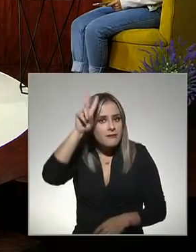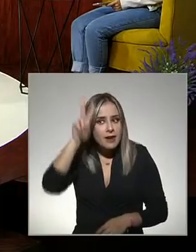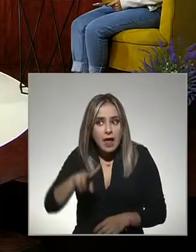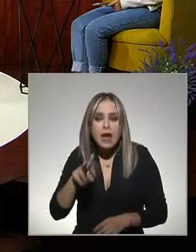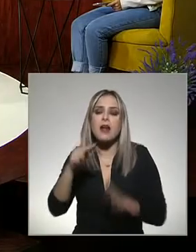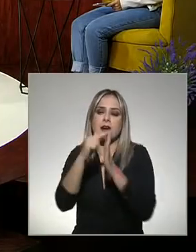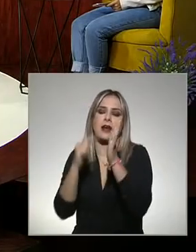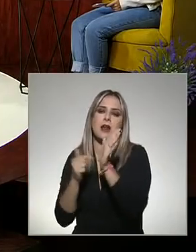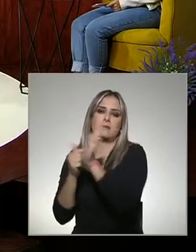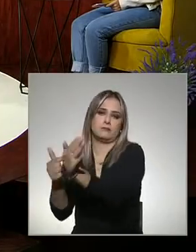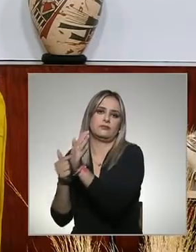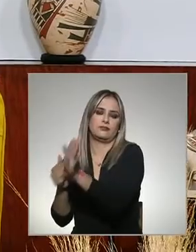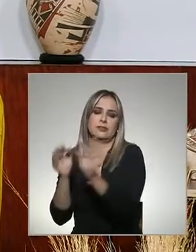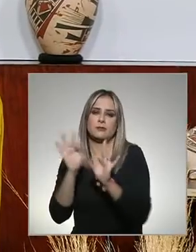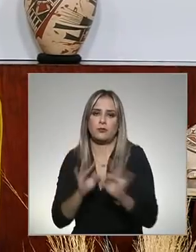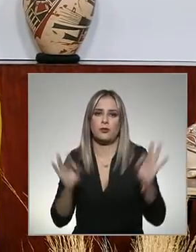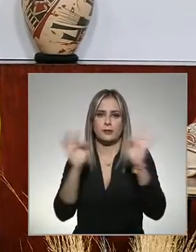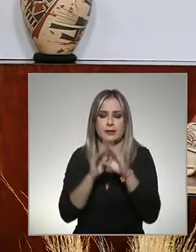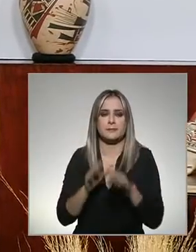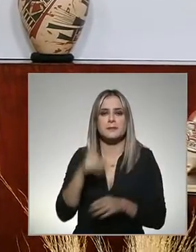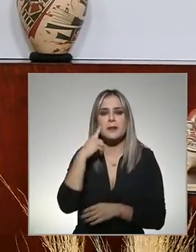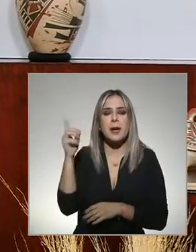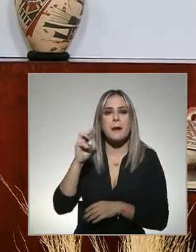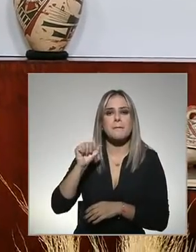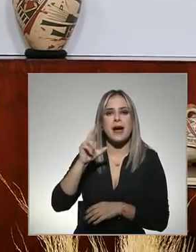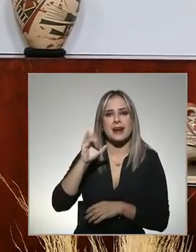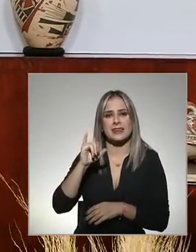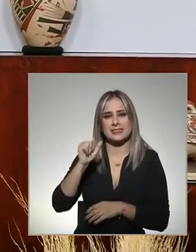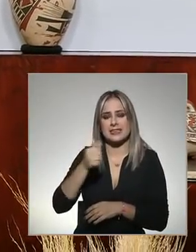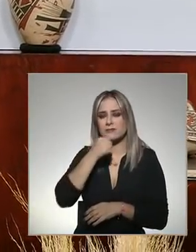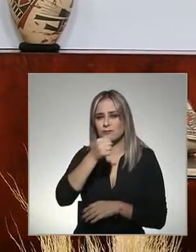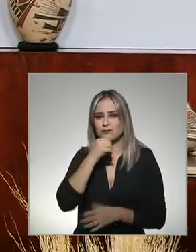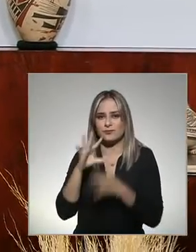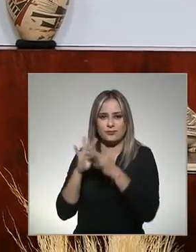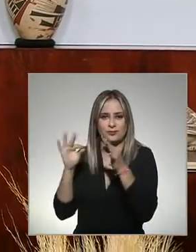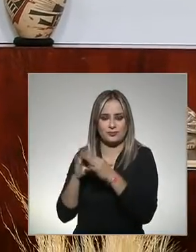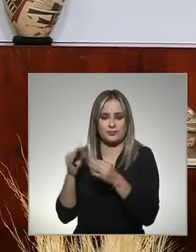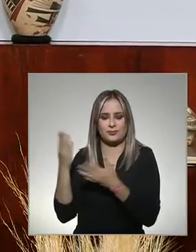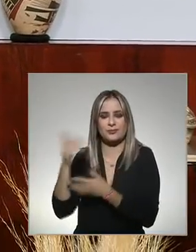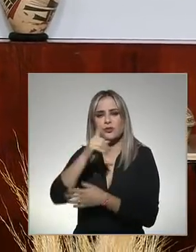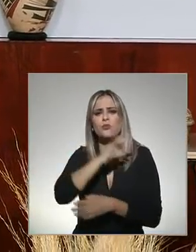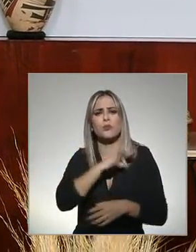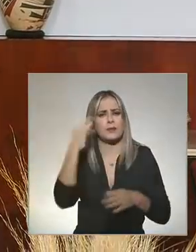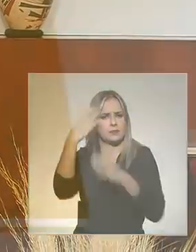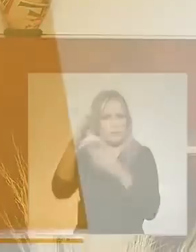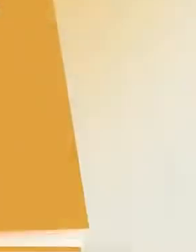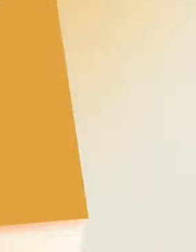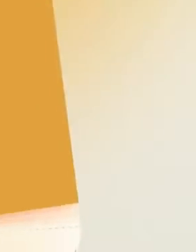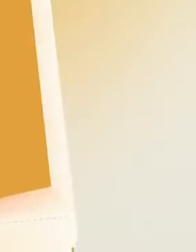regresando ya vamos a empezar a concluir este tema. Recuerden que nos pueden escribir en todas las redes sociales. Vamos a ver.